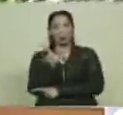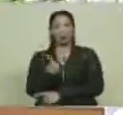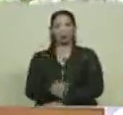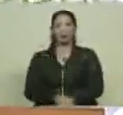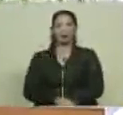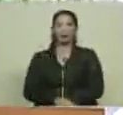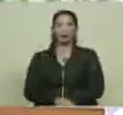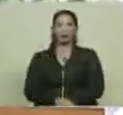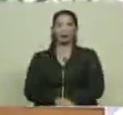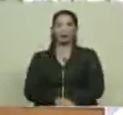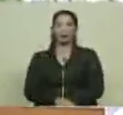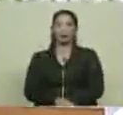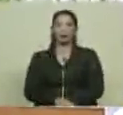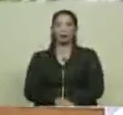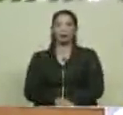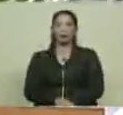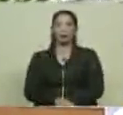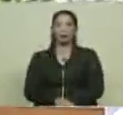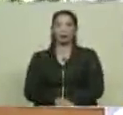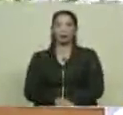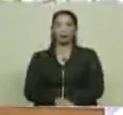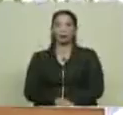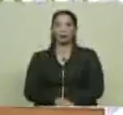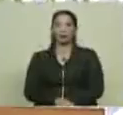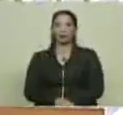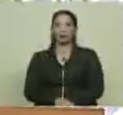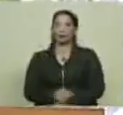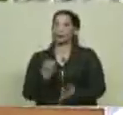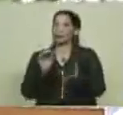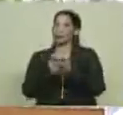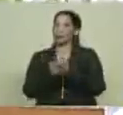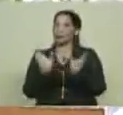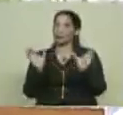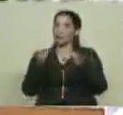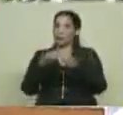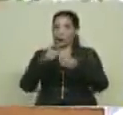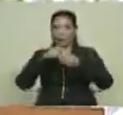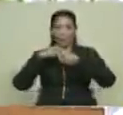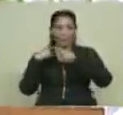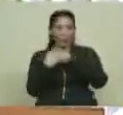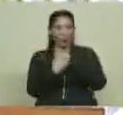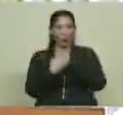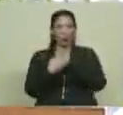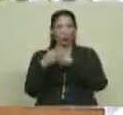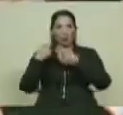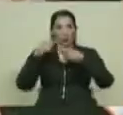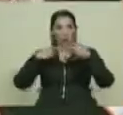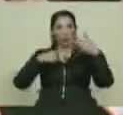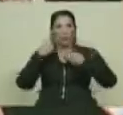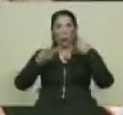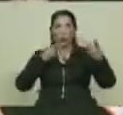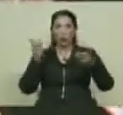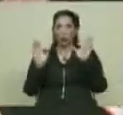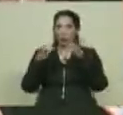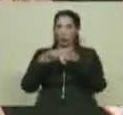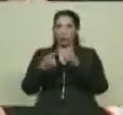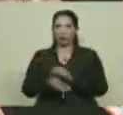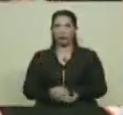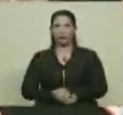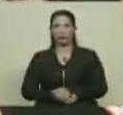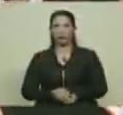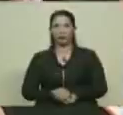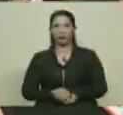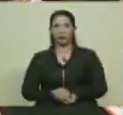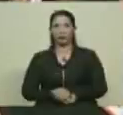de Venezuela, ciudadanos, compañeros, miembros del Gran Polo Patriótico, partidos políticos, fuerzas